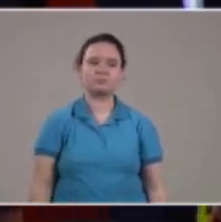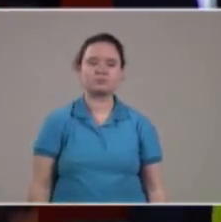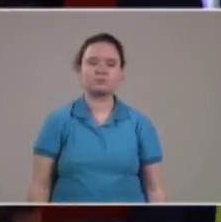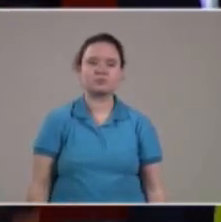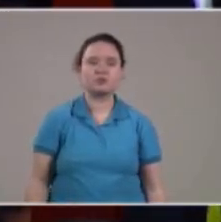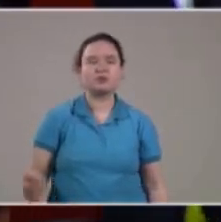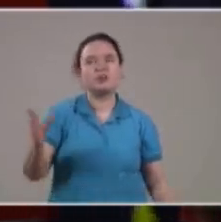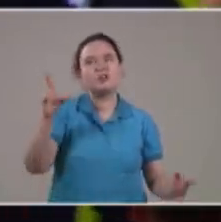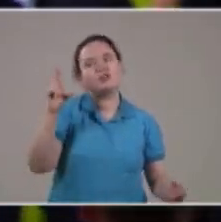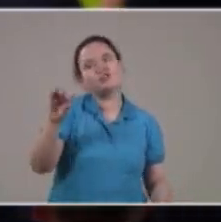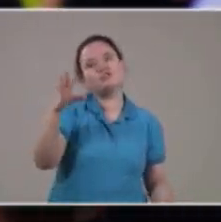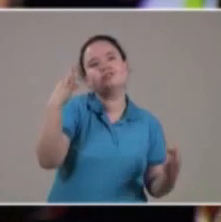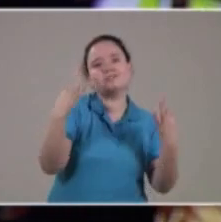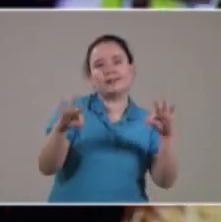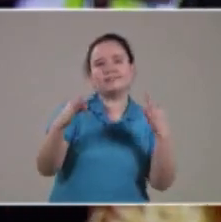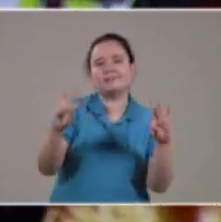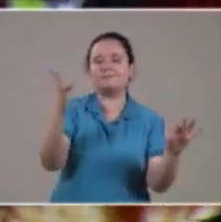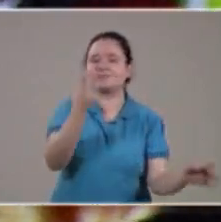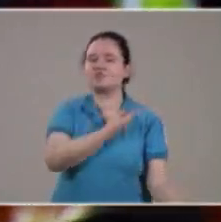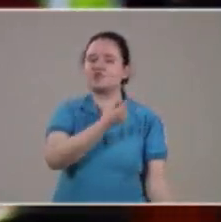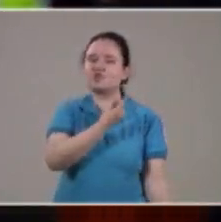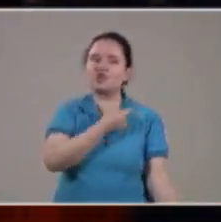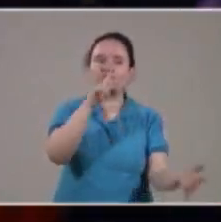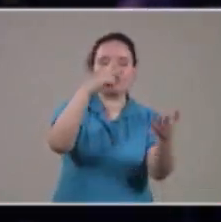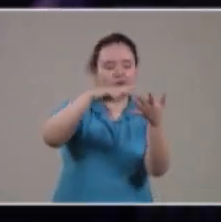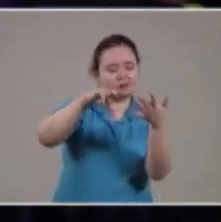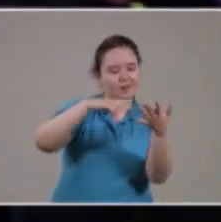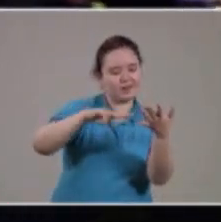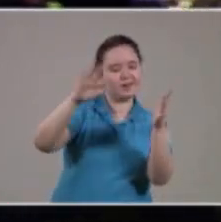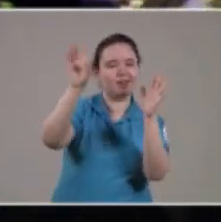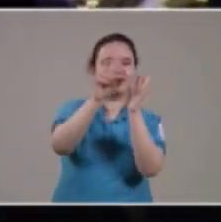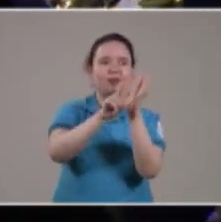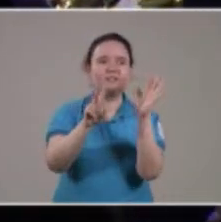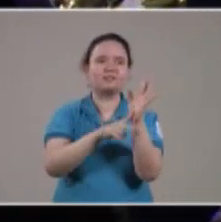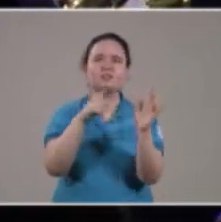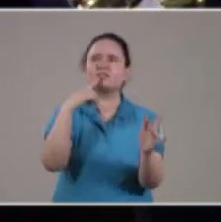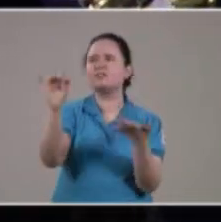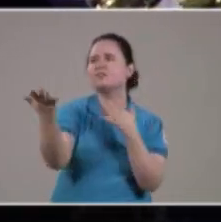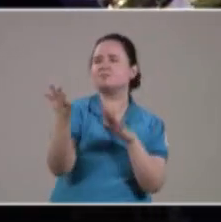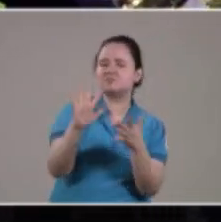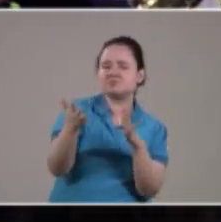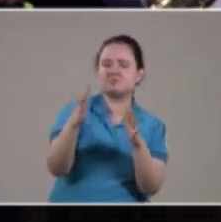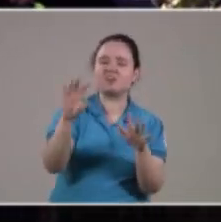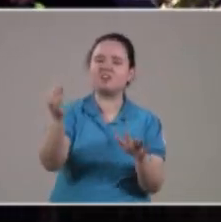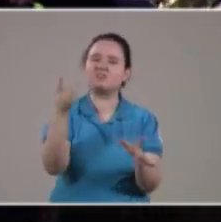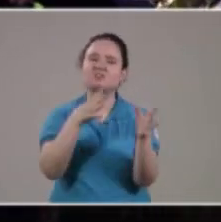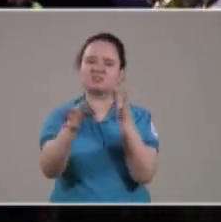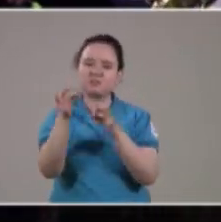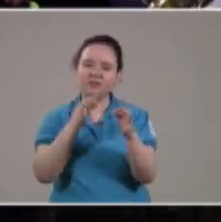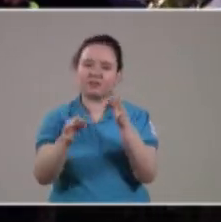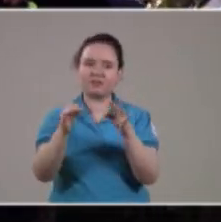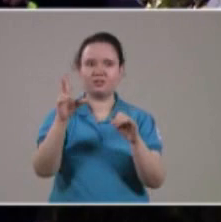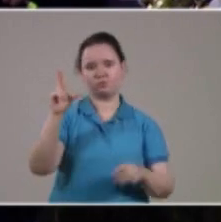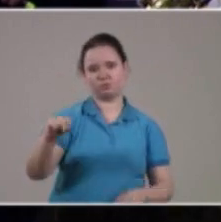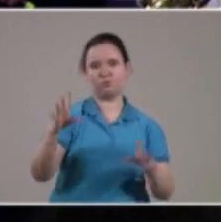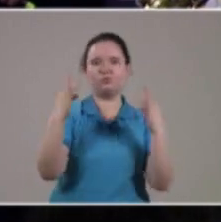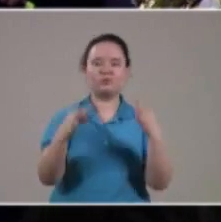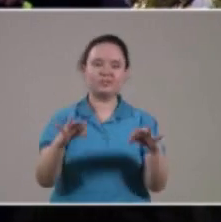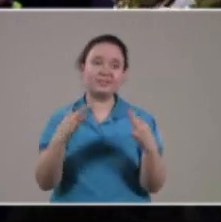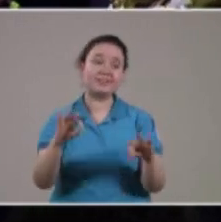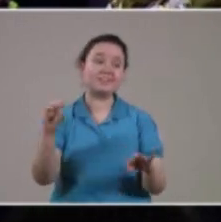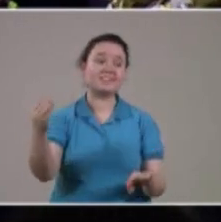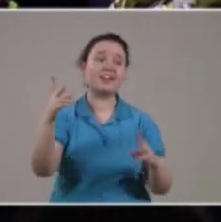Pues no se trata solamente de leerle el versículo y decirle más o menos de lo que se trata. Se trata de que esto se nos